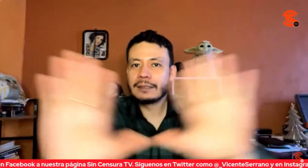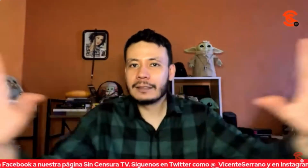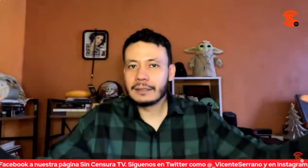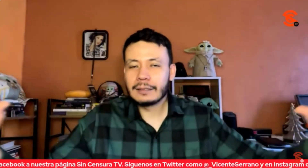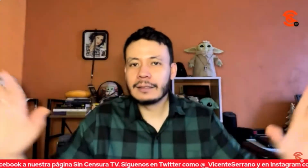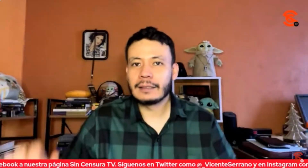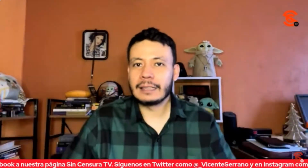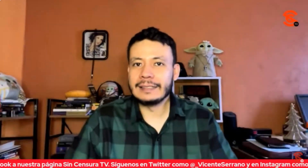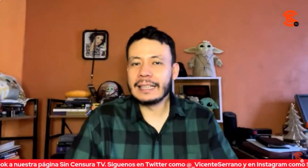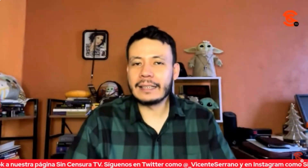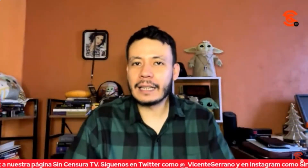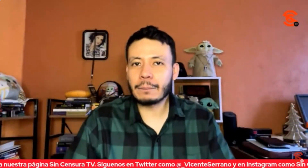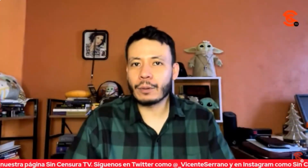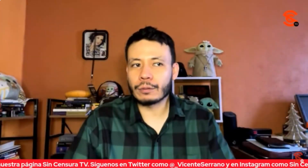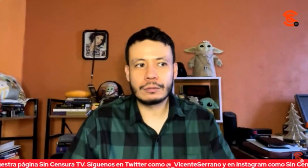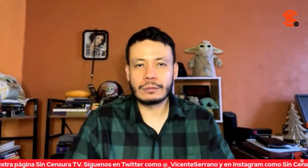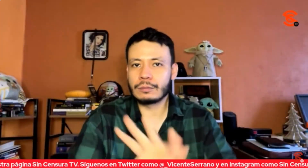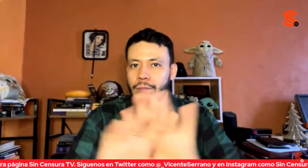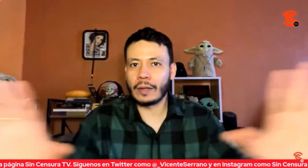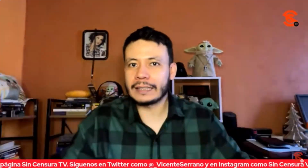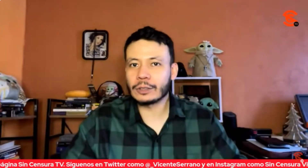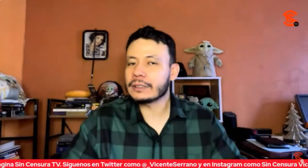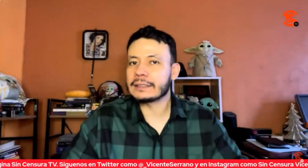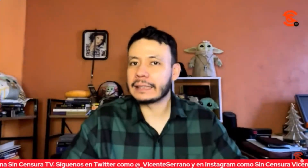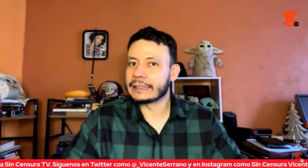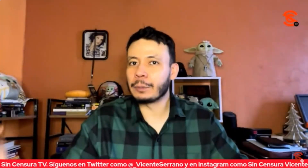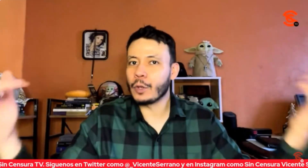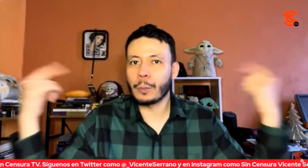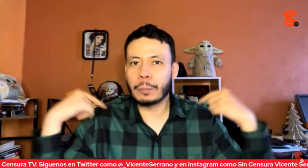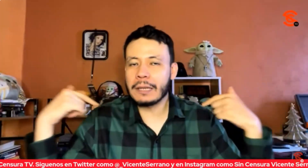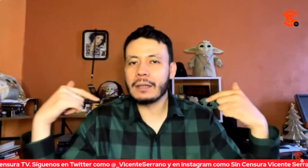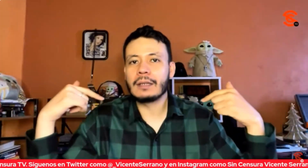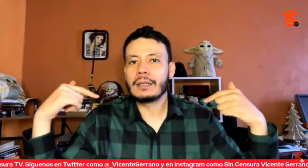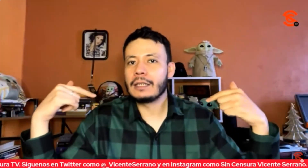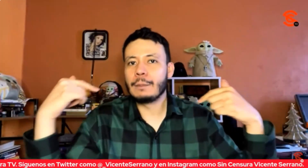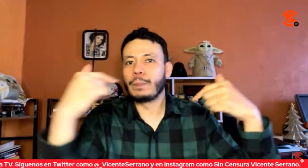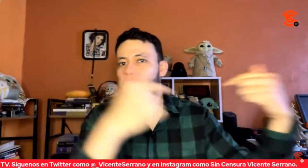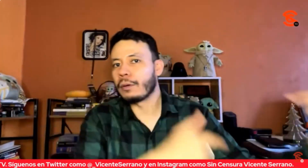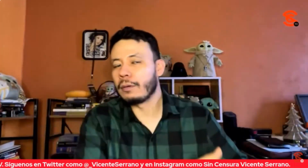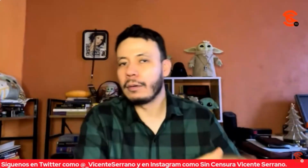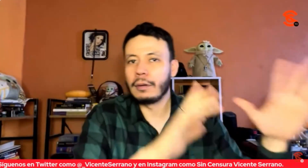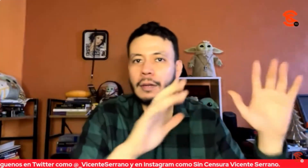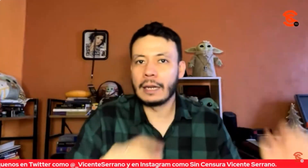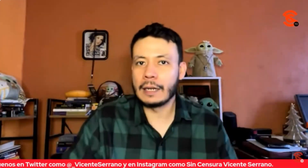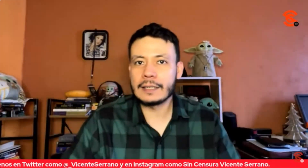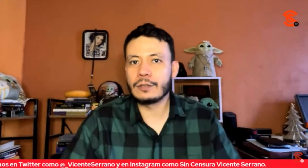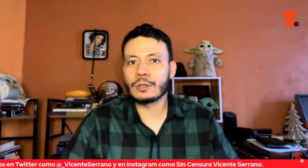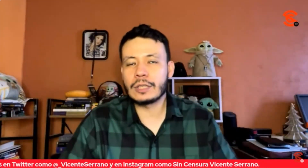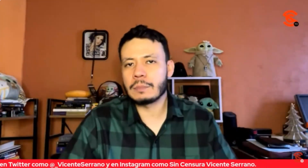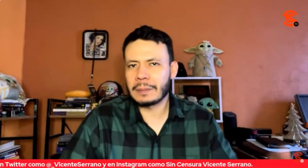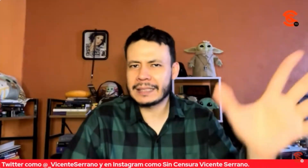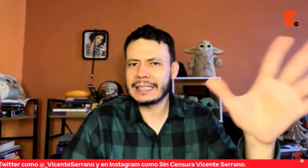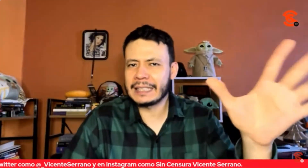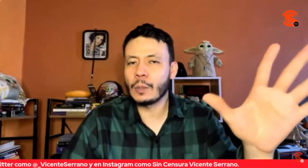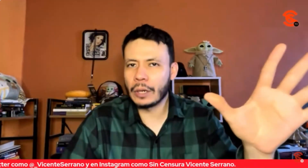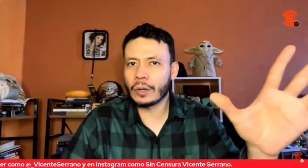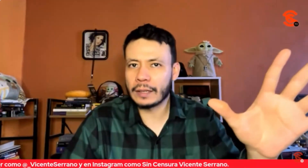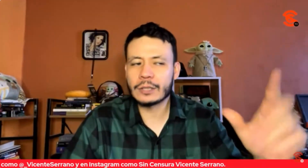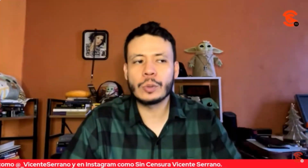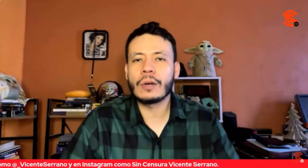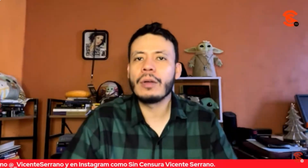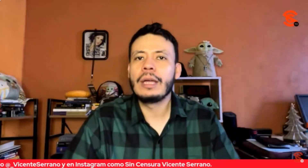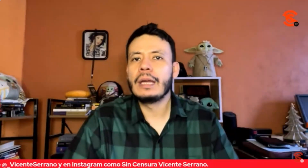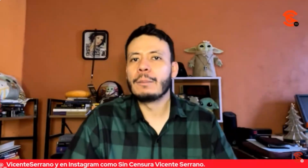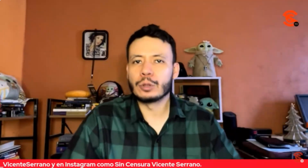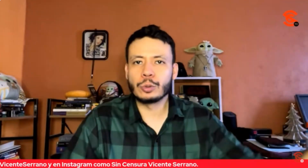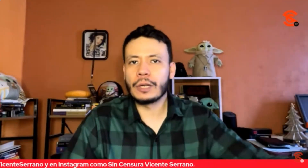dice, integridad por todas las cosas. Respondo por mí y por, en ese entonces, me parece que sigue siendo menor de